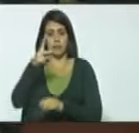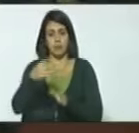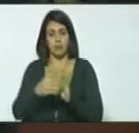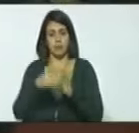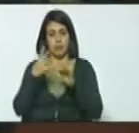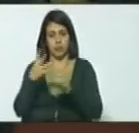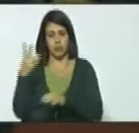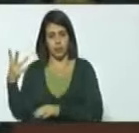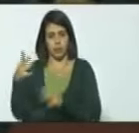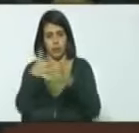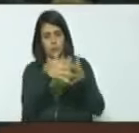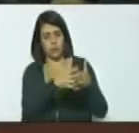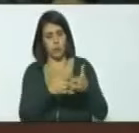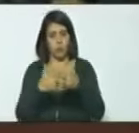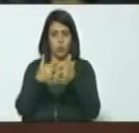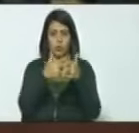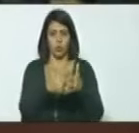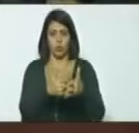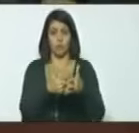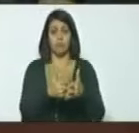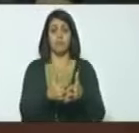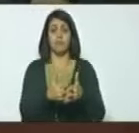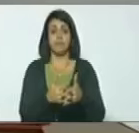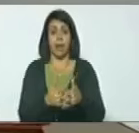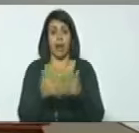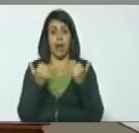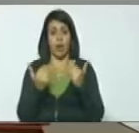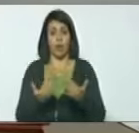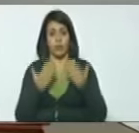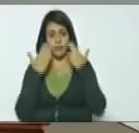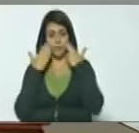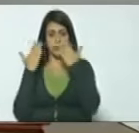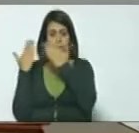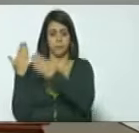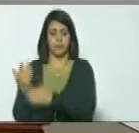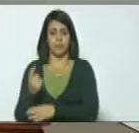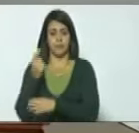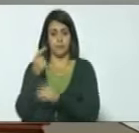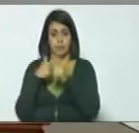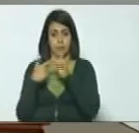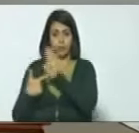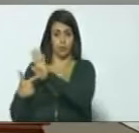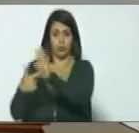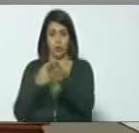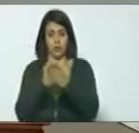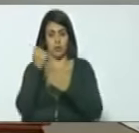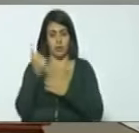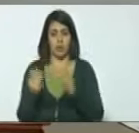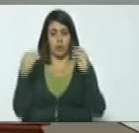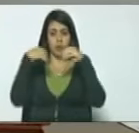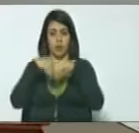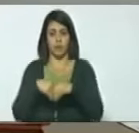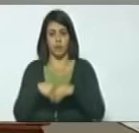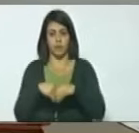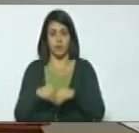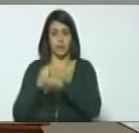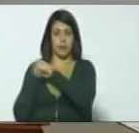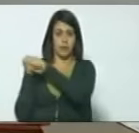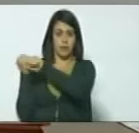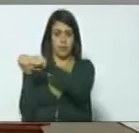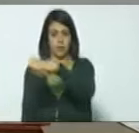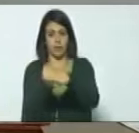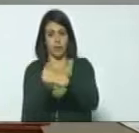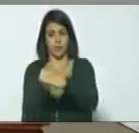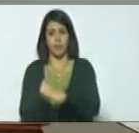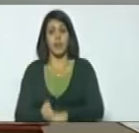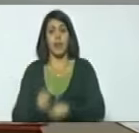en los Estados Unidos de América. Sin más, quiero dejar en el derecho de palabra para que presente el proyecto de acuerdo al bateador